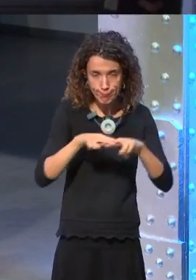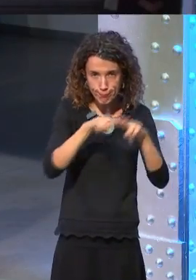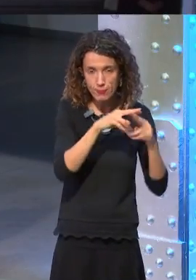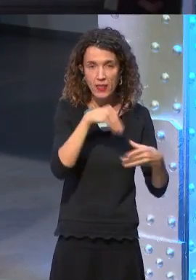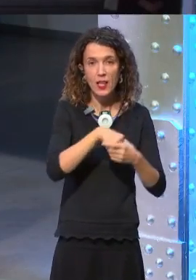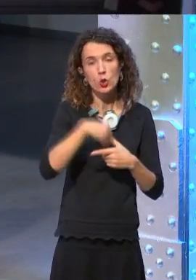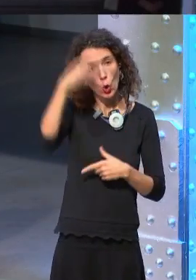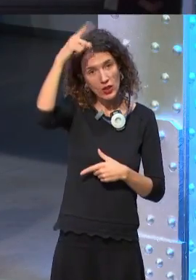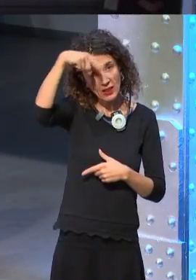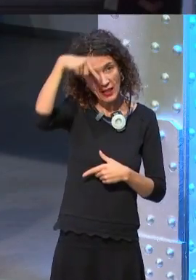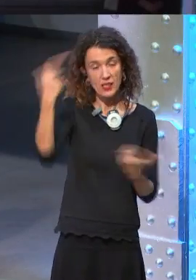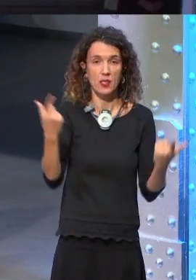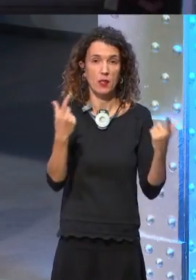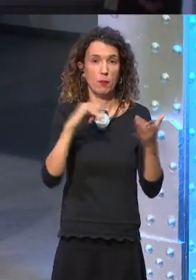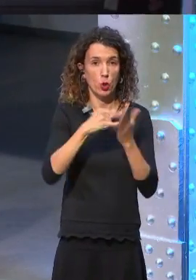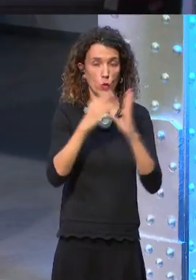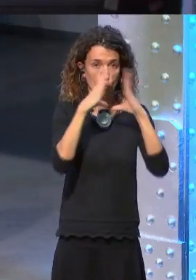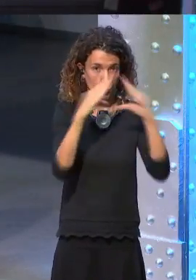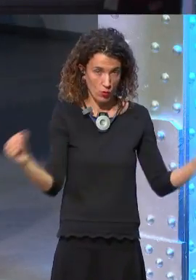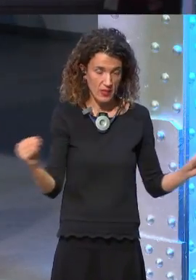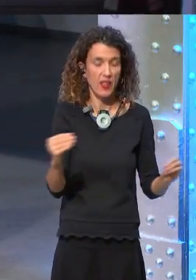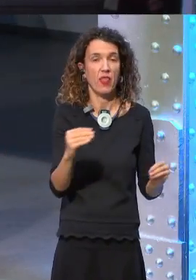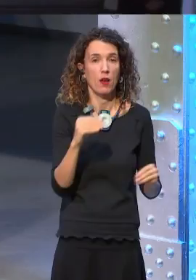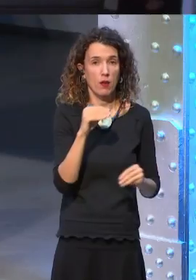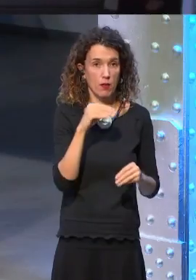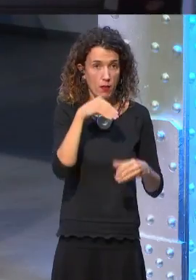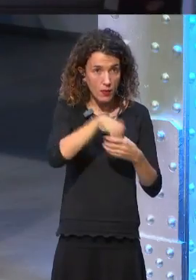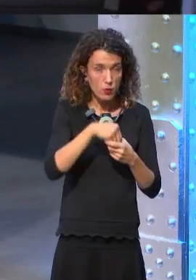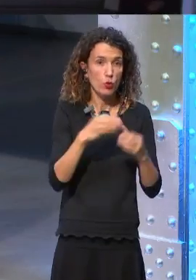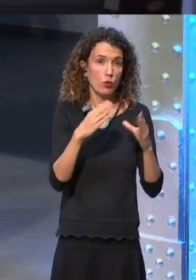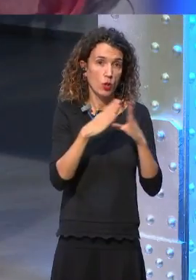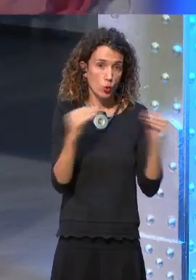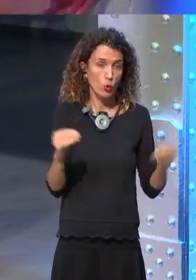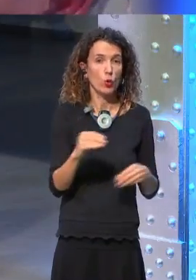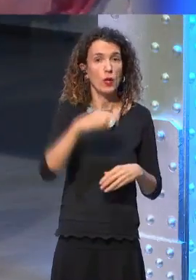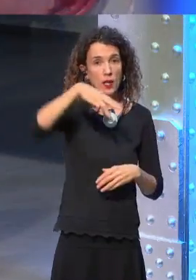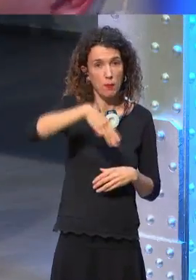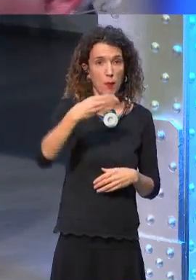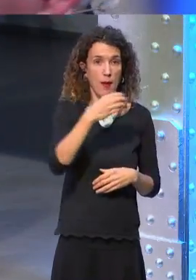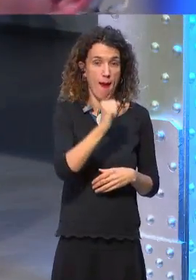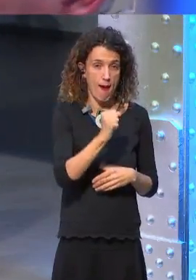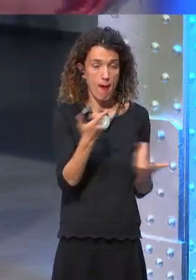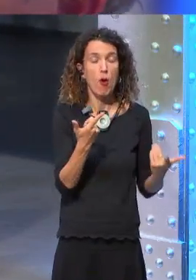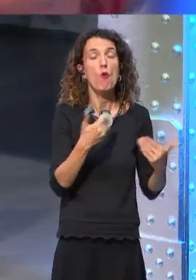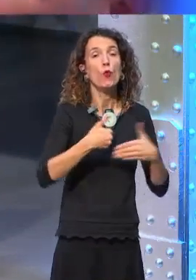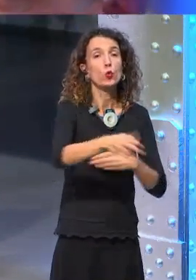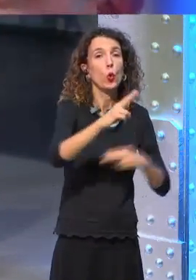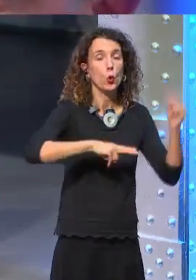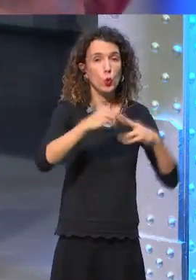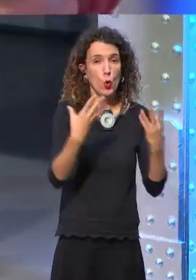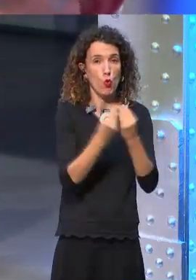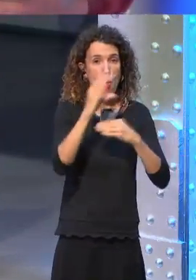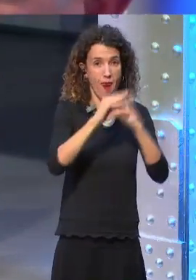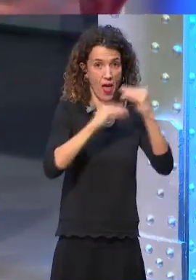su proyecto de tesis en sus estudios de MBA en el futuro de la construcción con